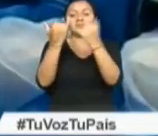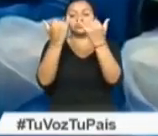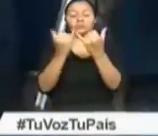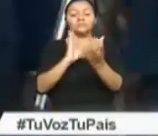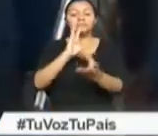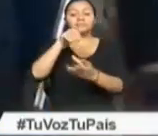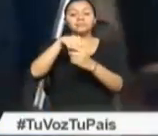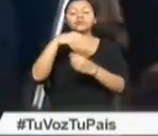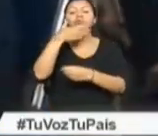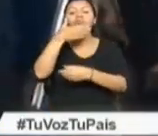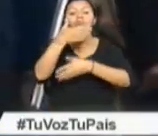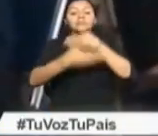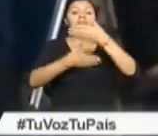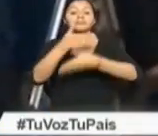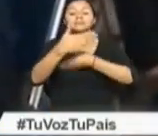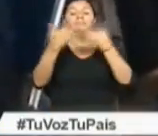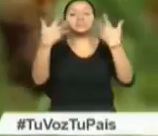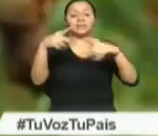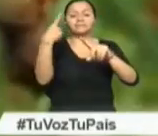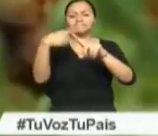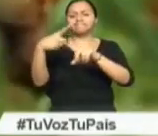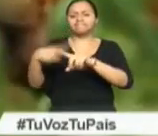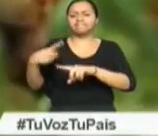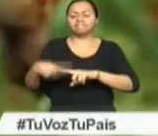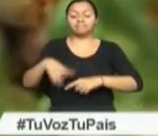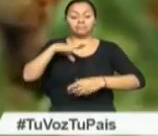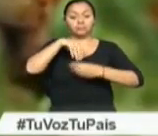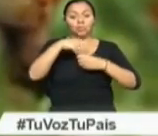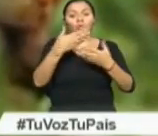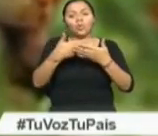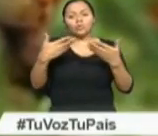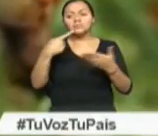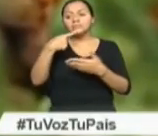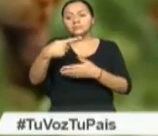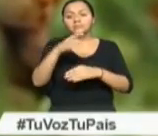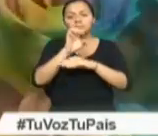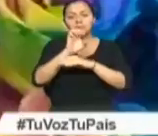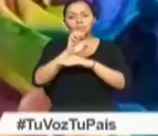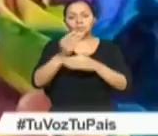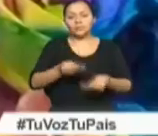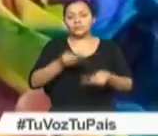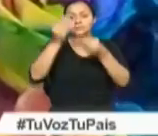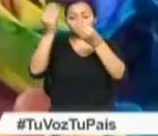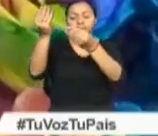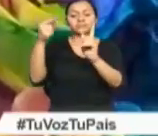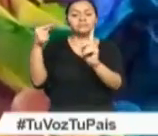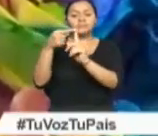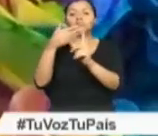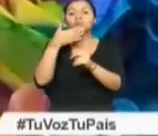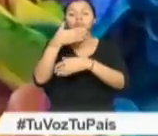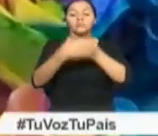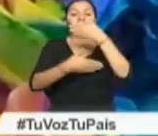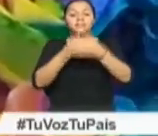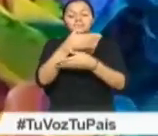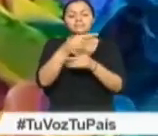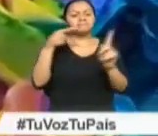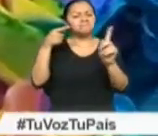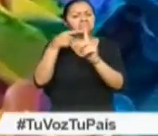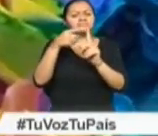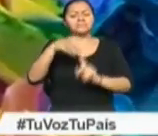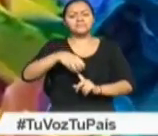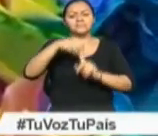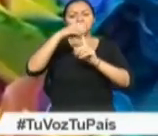una mayor demanda como de la diversificación de especies ofertadas por el país. Estados Unidos es el principal destino de las